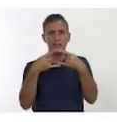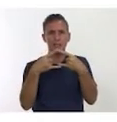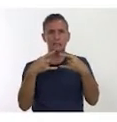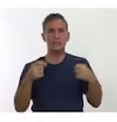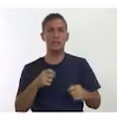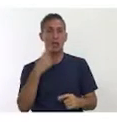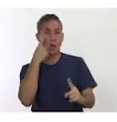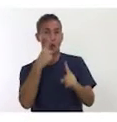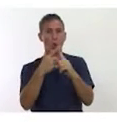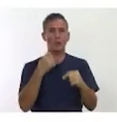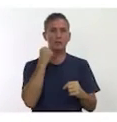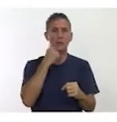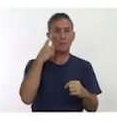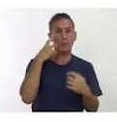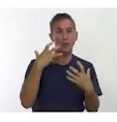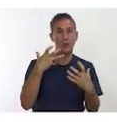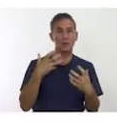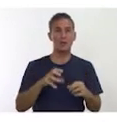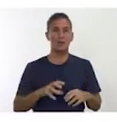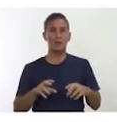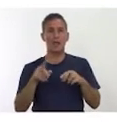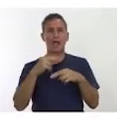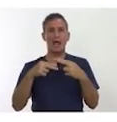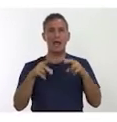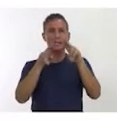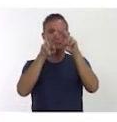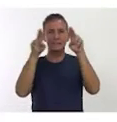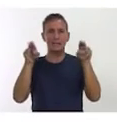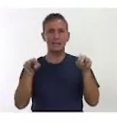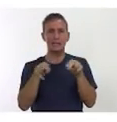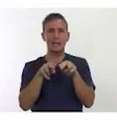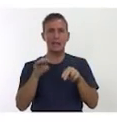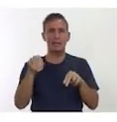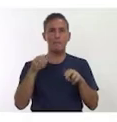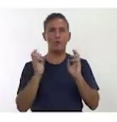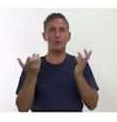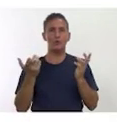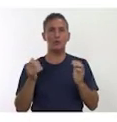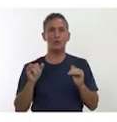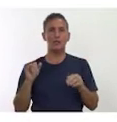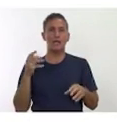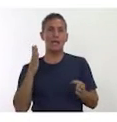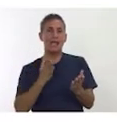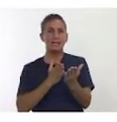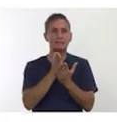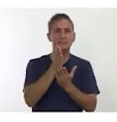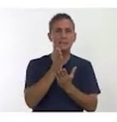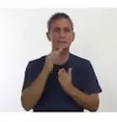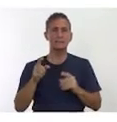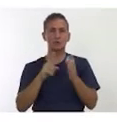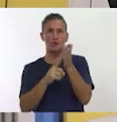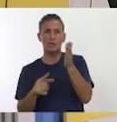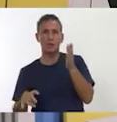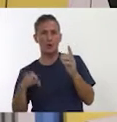aquí el objetivo fundamental es modelar el sentido de la corriente inducida.